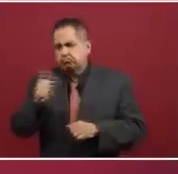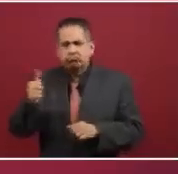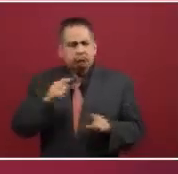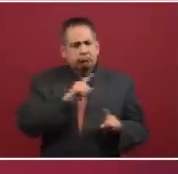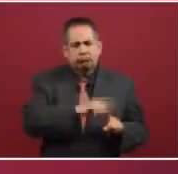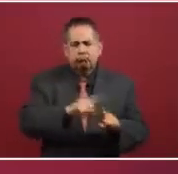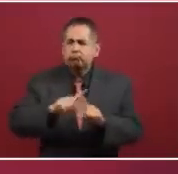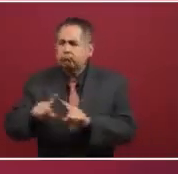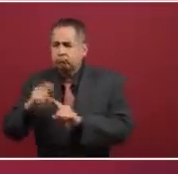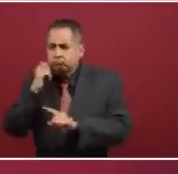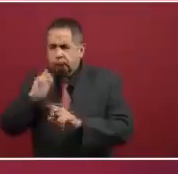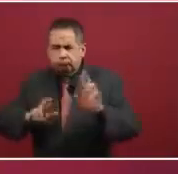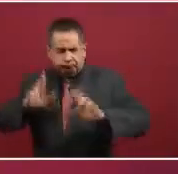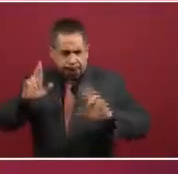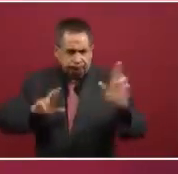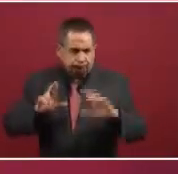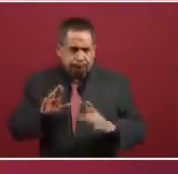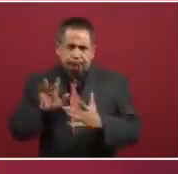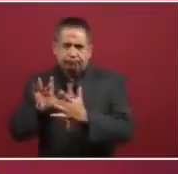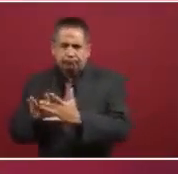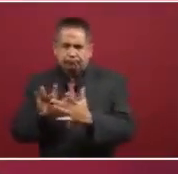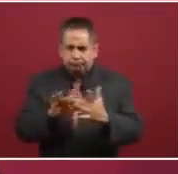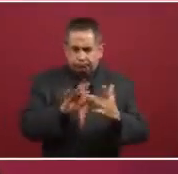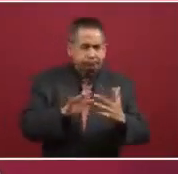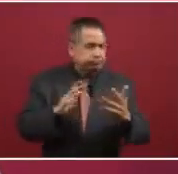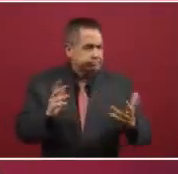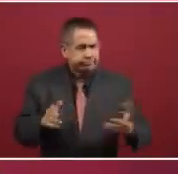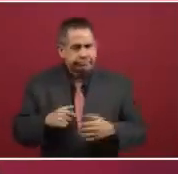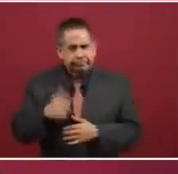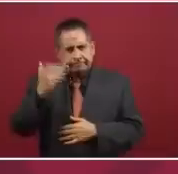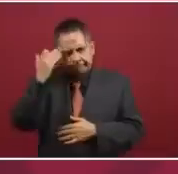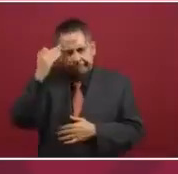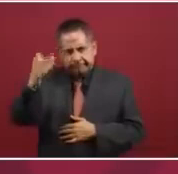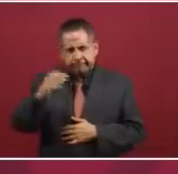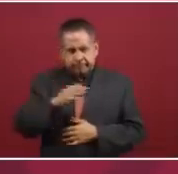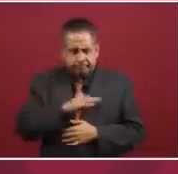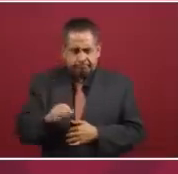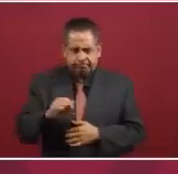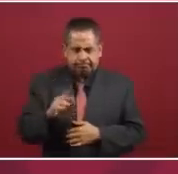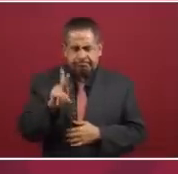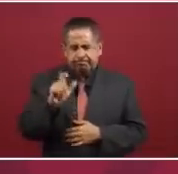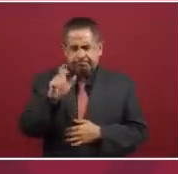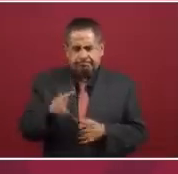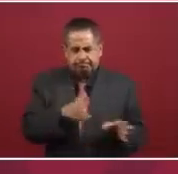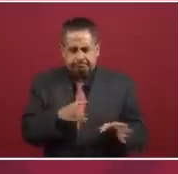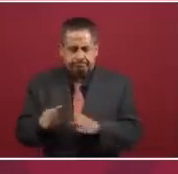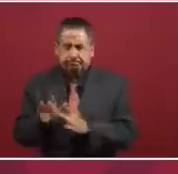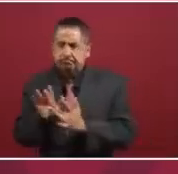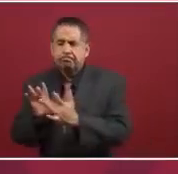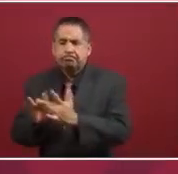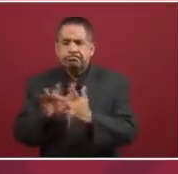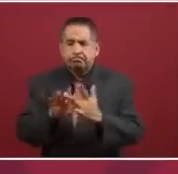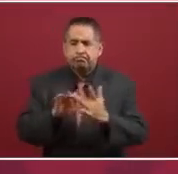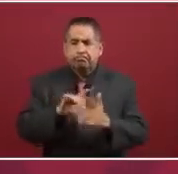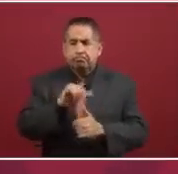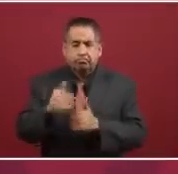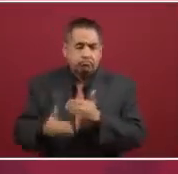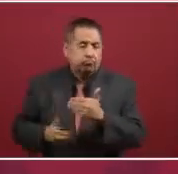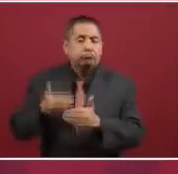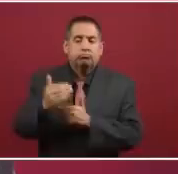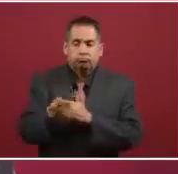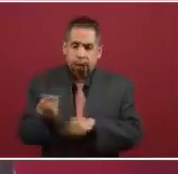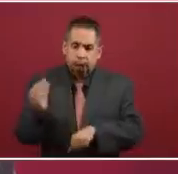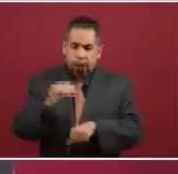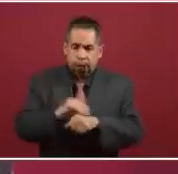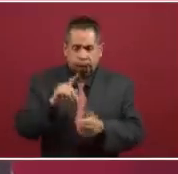participar, con lo cual se estaría presentando en un tiempo récord este plan. Y ya pasaríamos a la implementación.